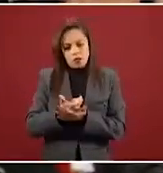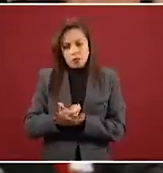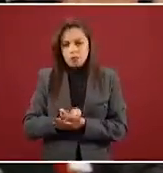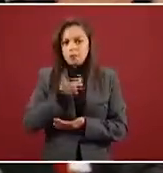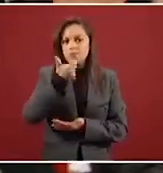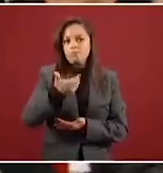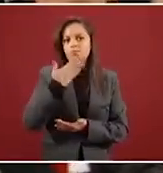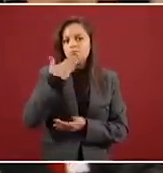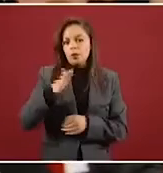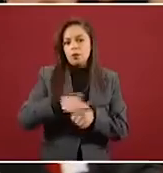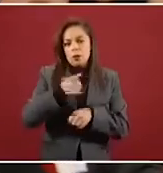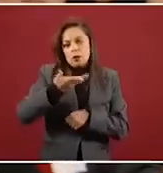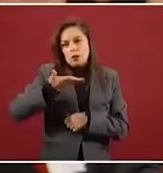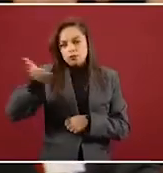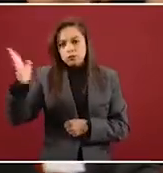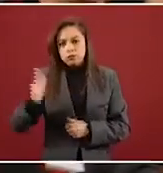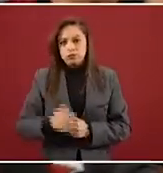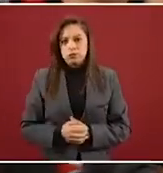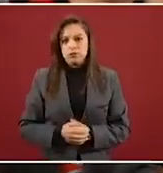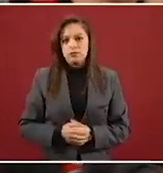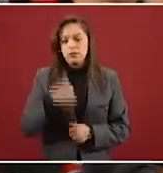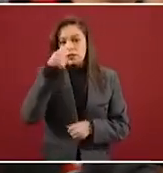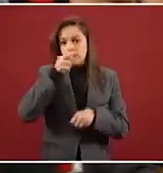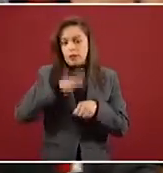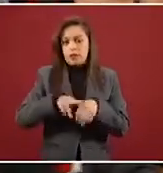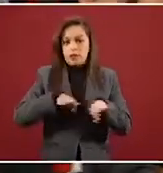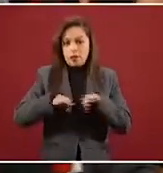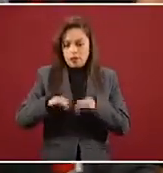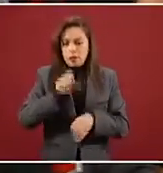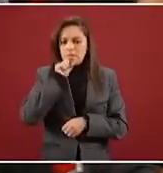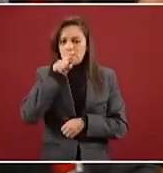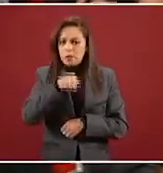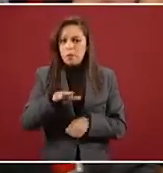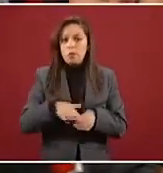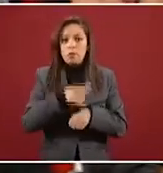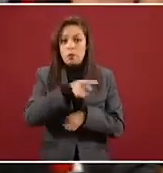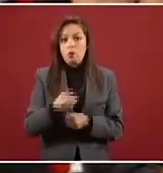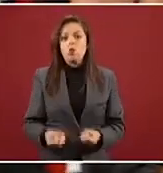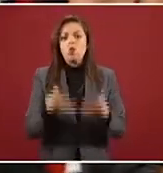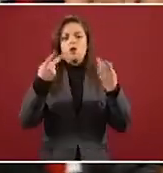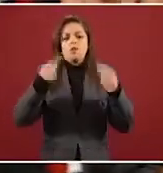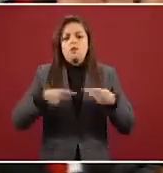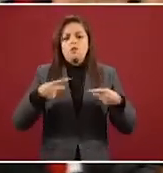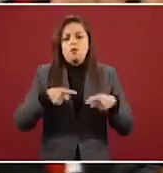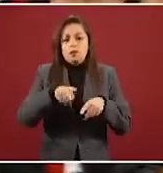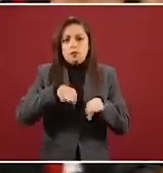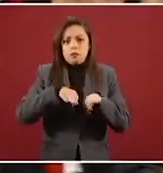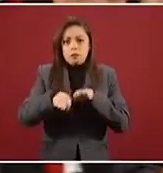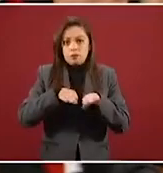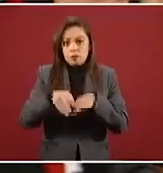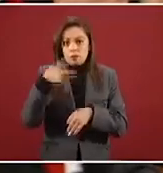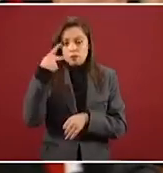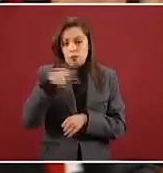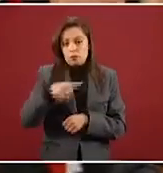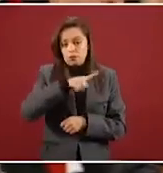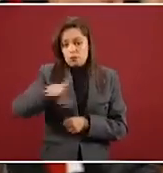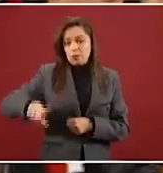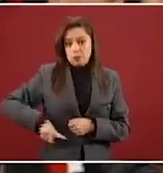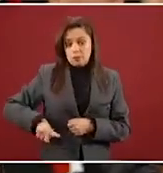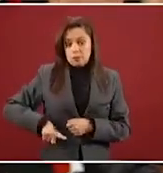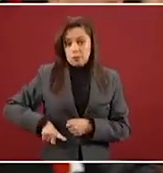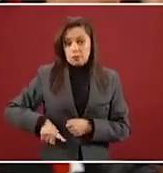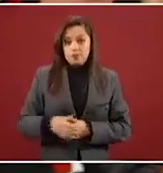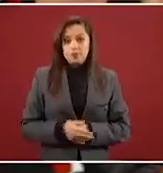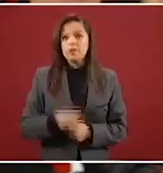en ese sentido también. ¿Cuántos trabajadores del aparato del Estado mexicano